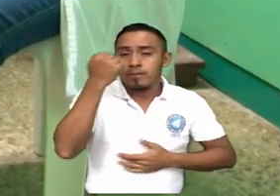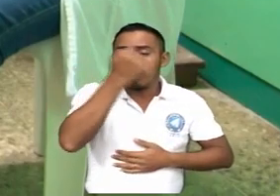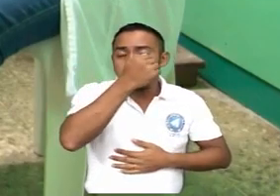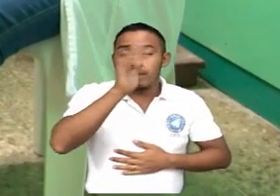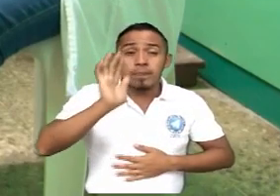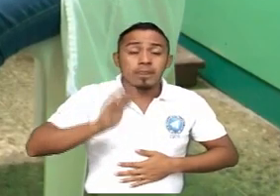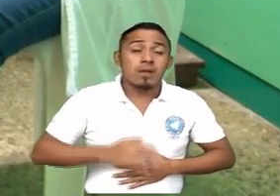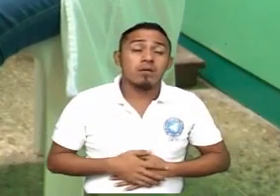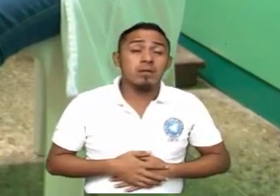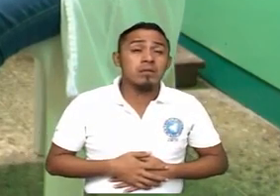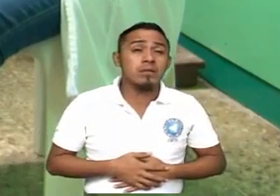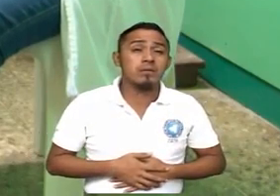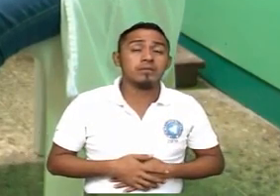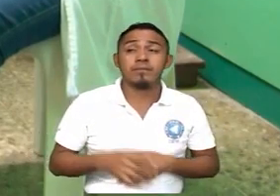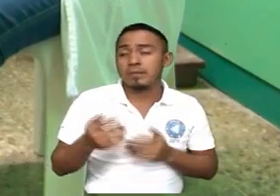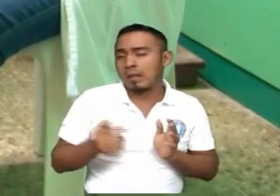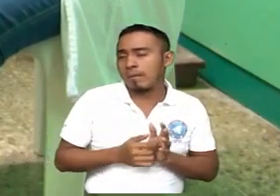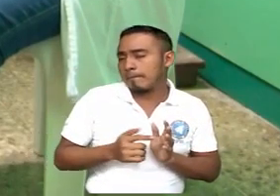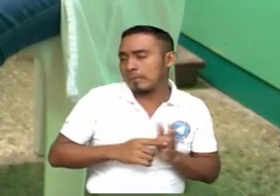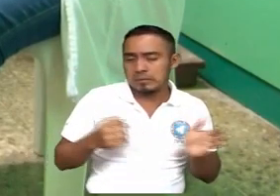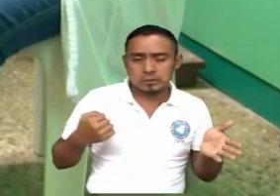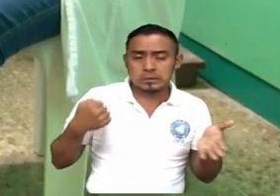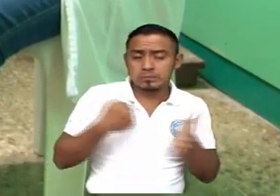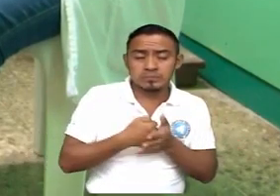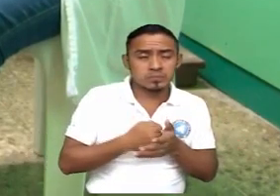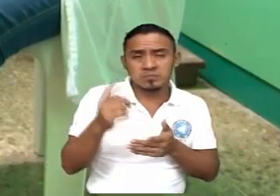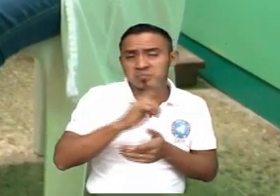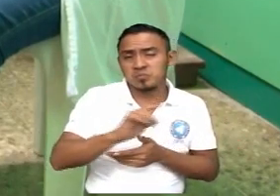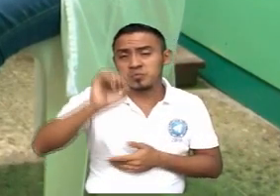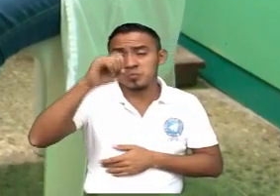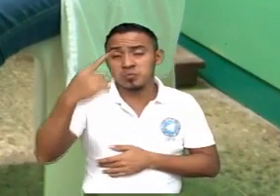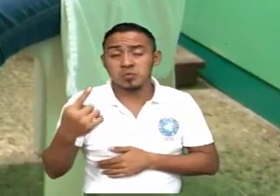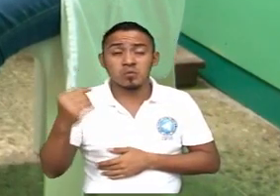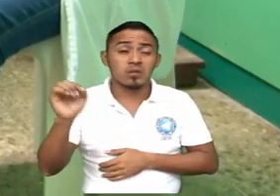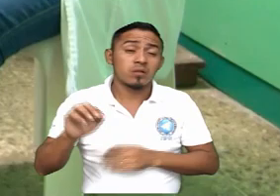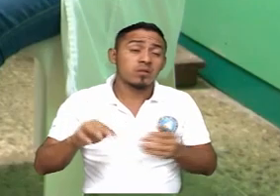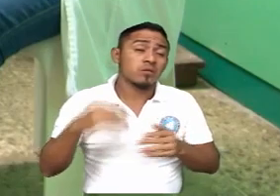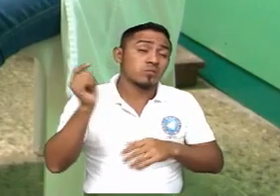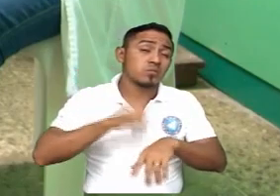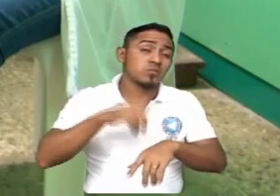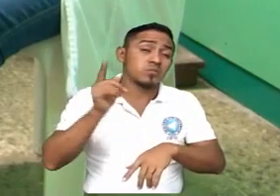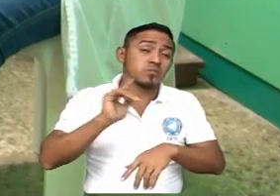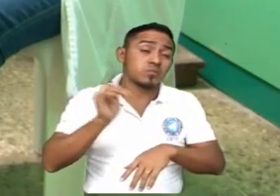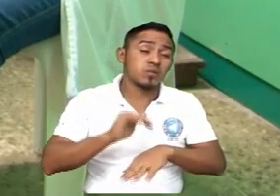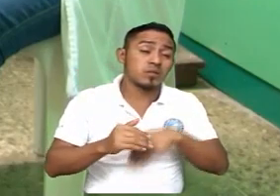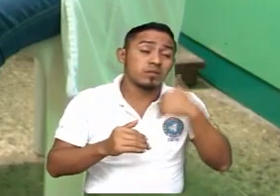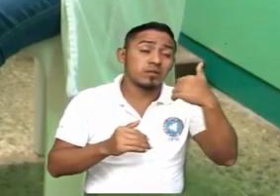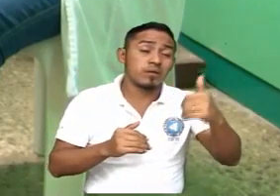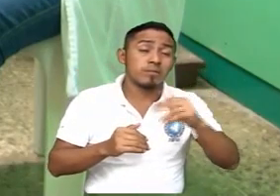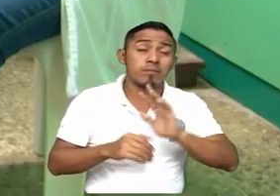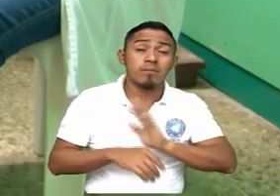traumático. Si es traumático, si es la más frecuente que sea